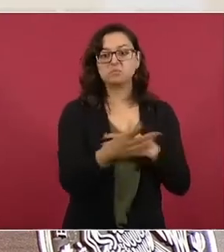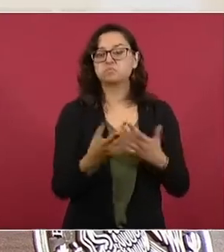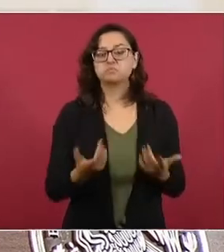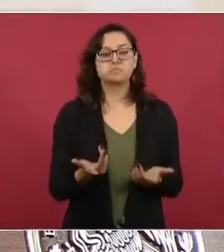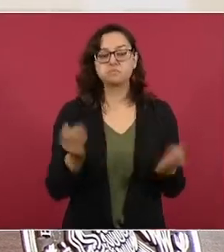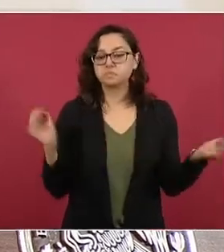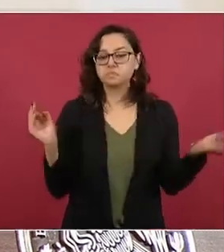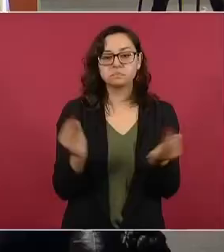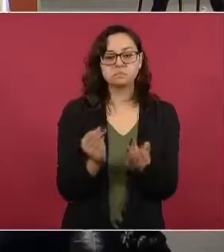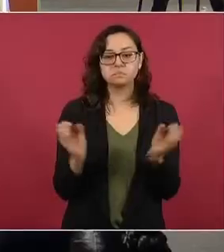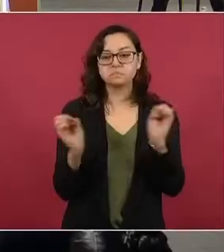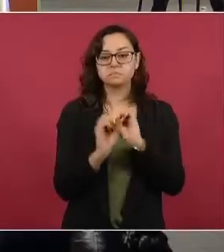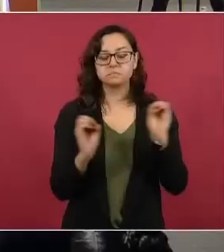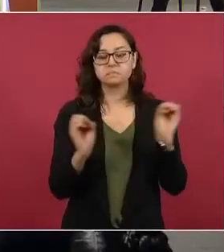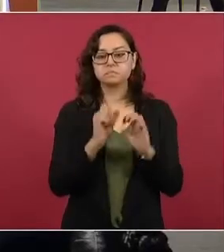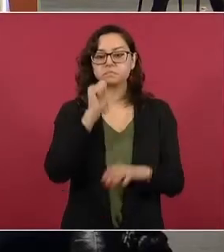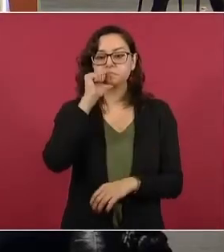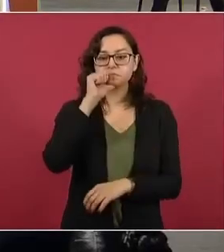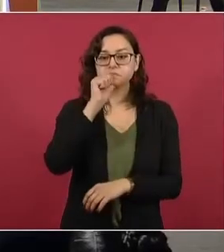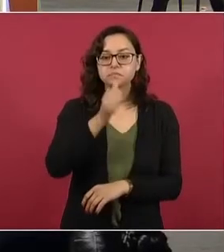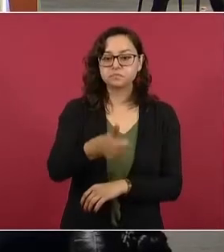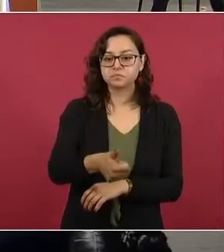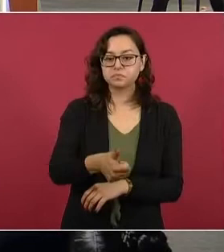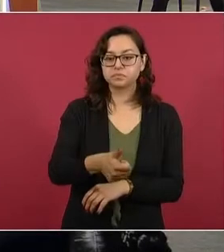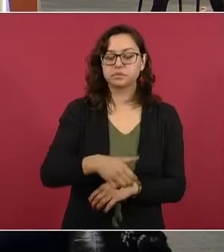Okay. El